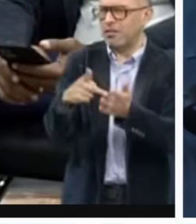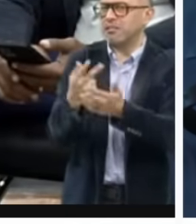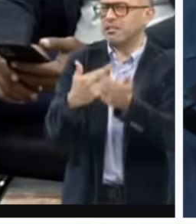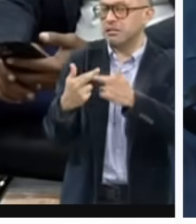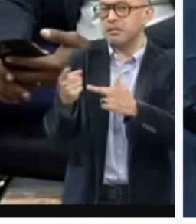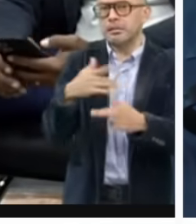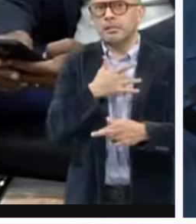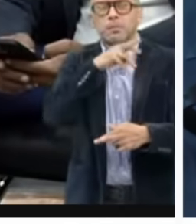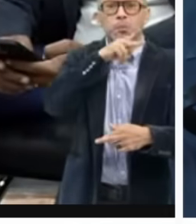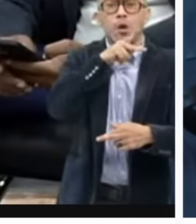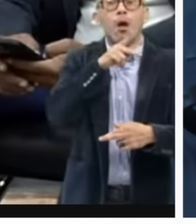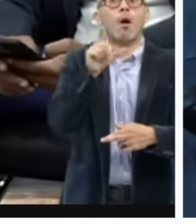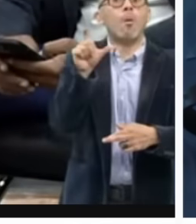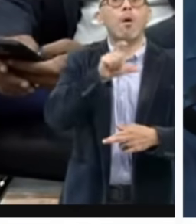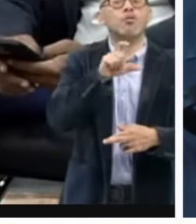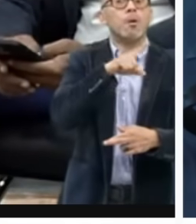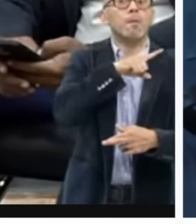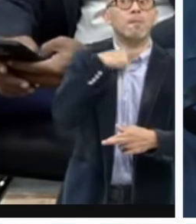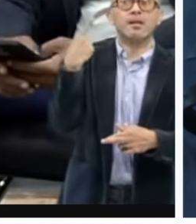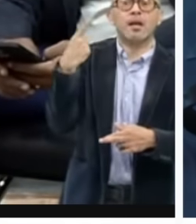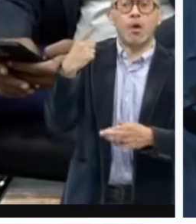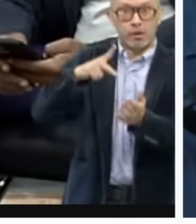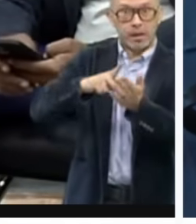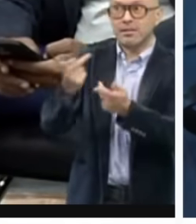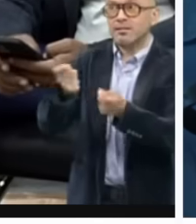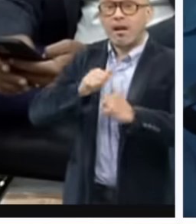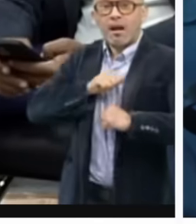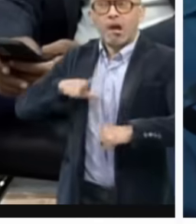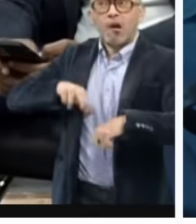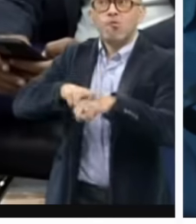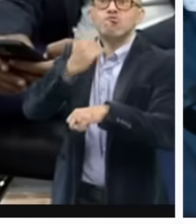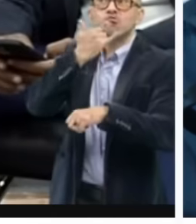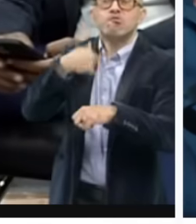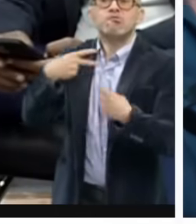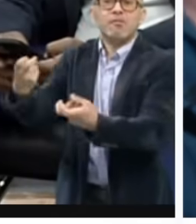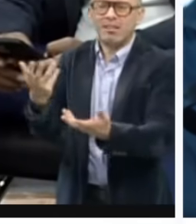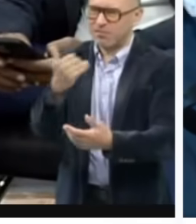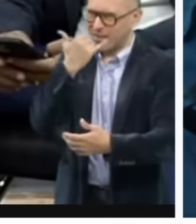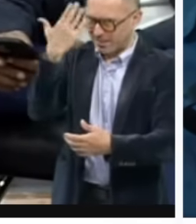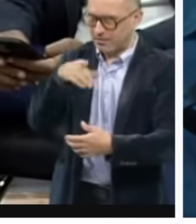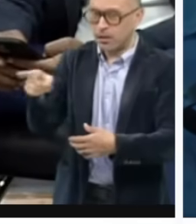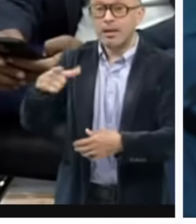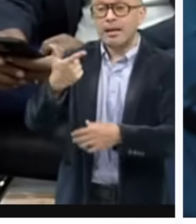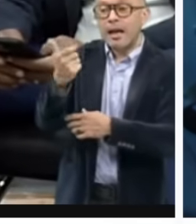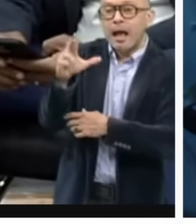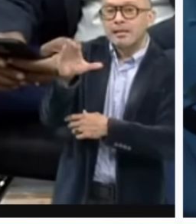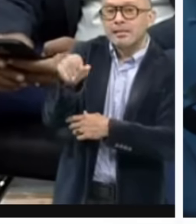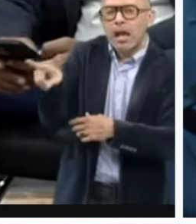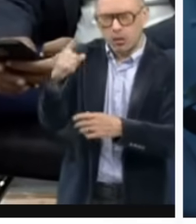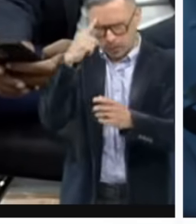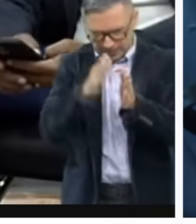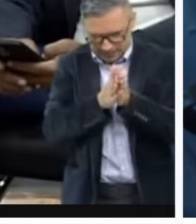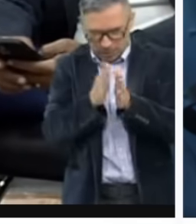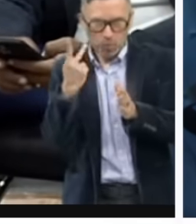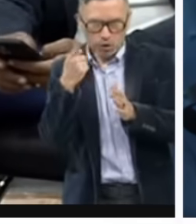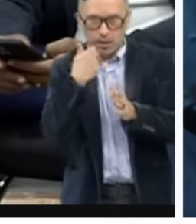pierda. Entonces sí habría que preguntarnos y decirlo muy claramente. El señor Samuel García va con una estrategia política de dividir a la oposición en el